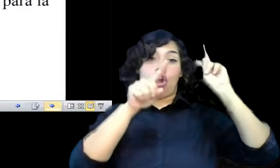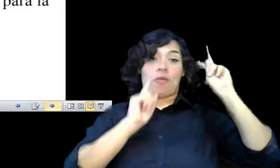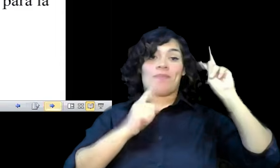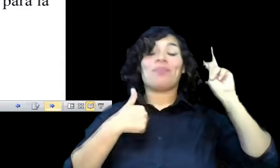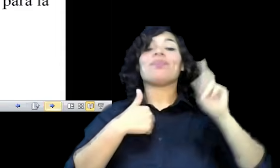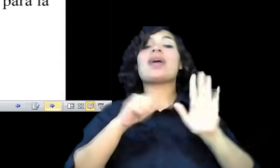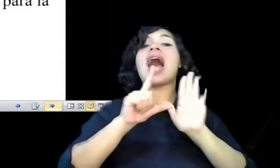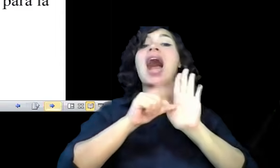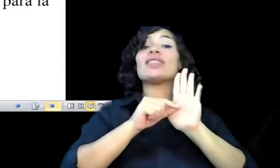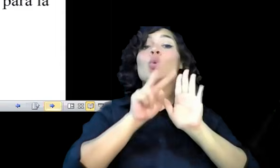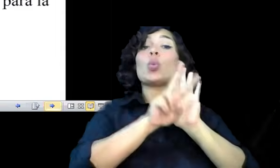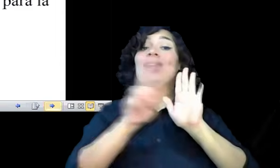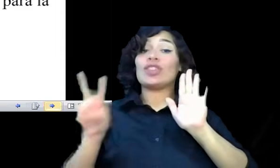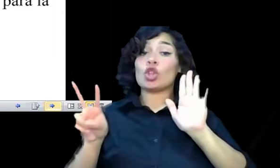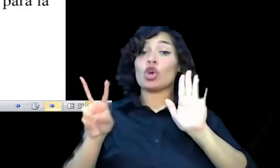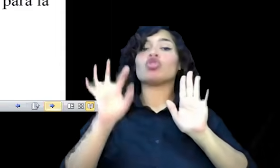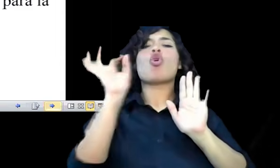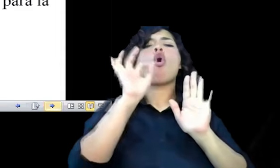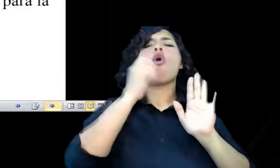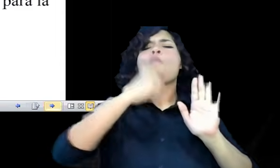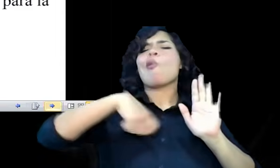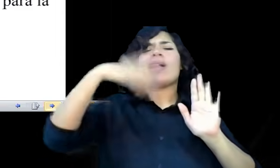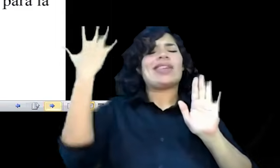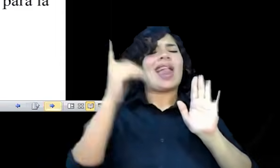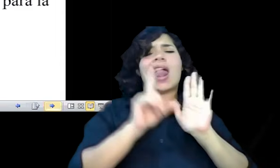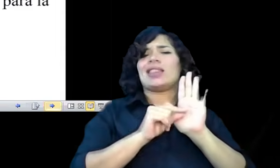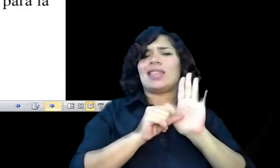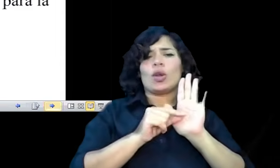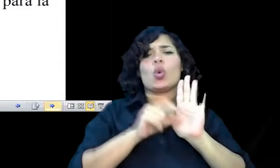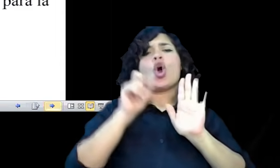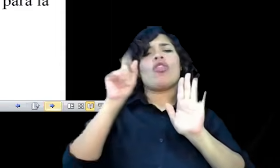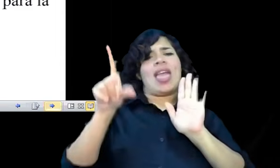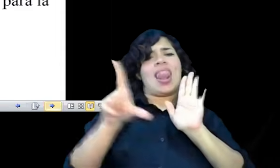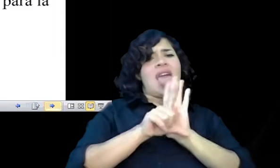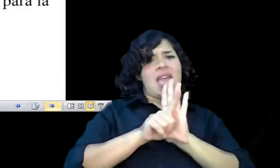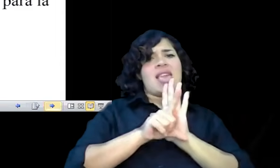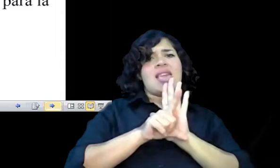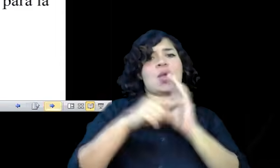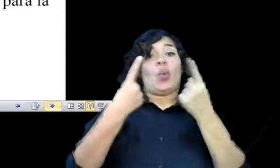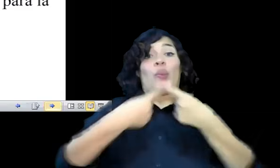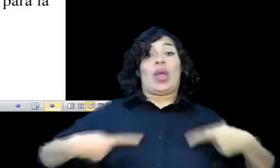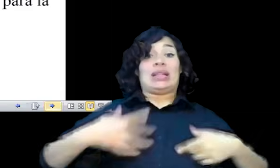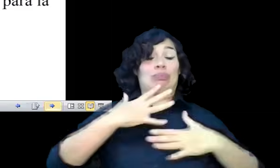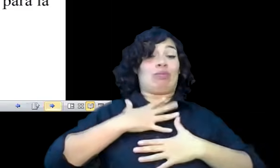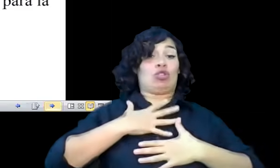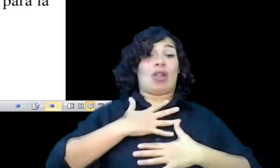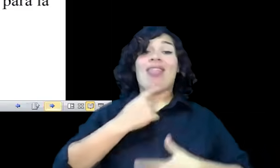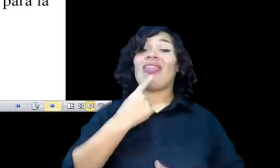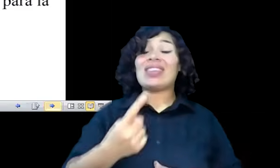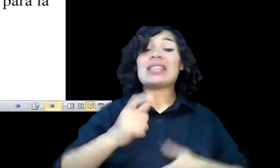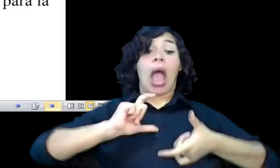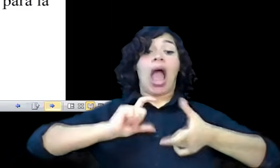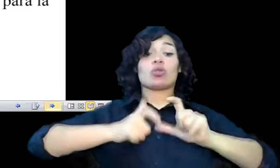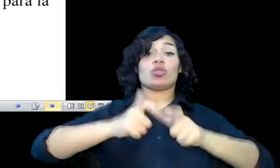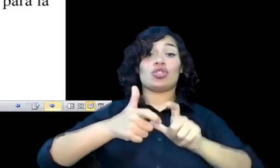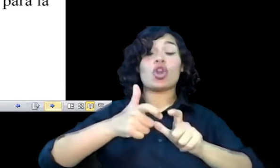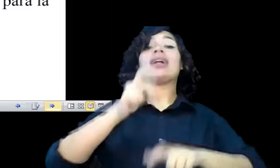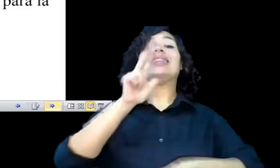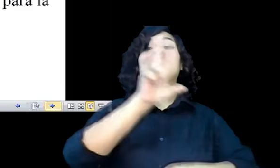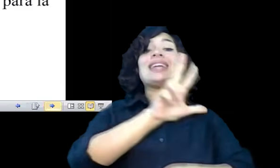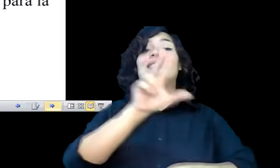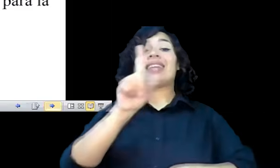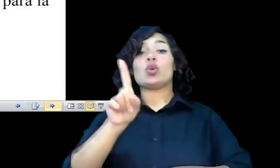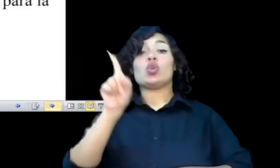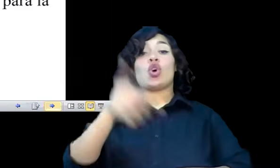artículo 22 o cualquier artículo de evaluación de la Ley de Bienes Personales, vamos a leer actualizados al 31/12 de